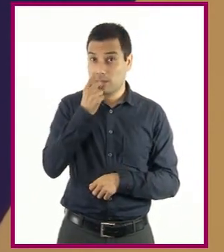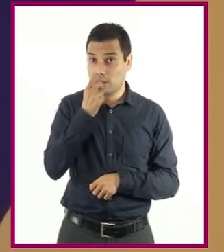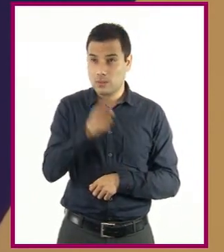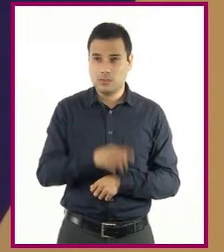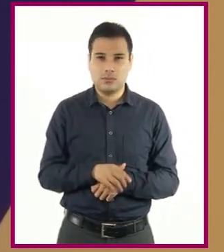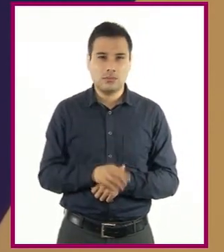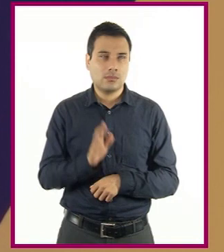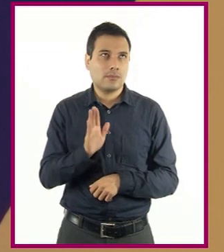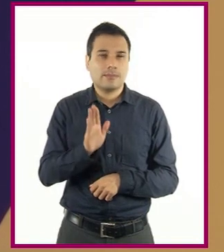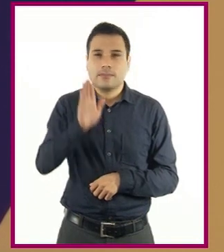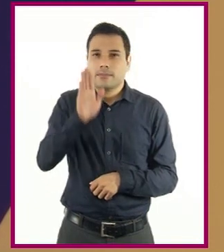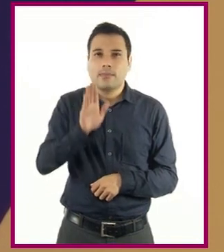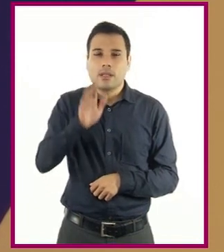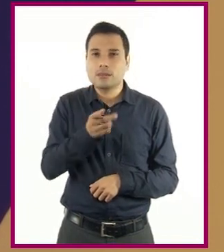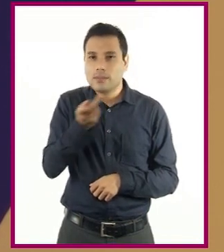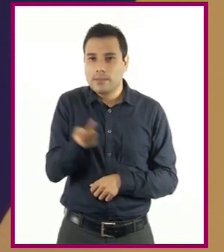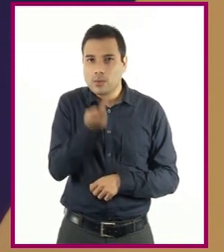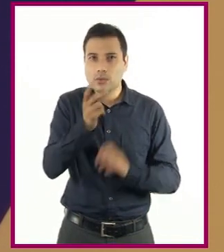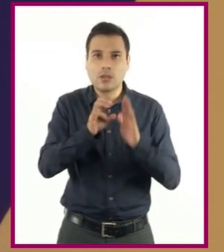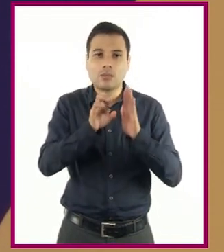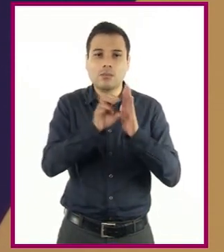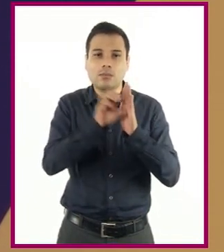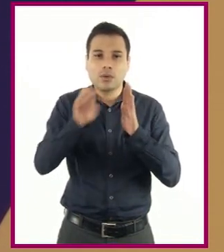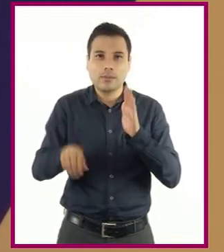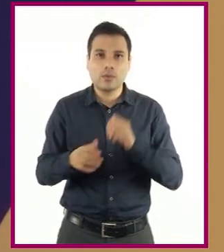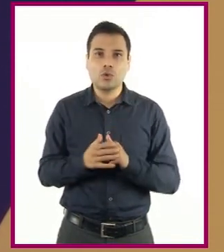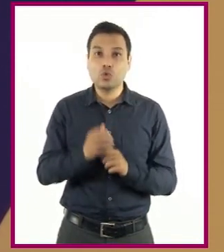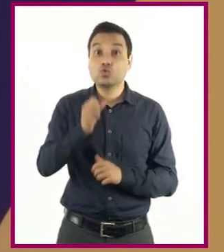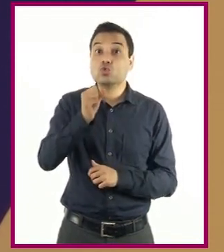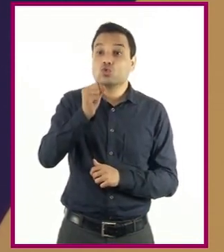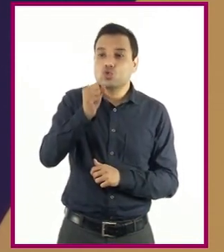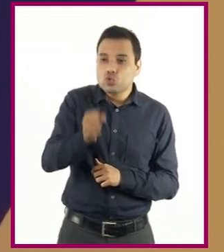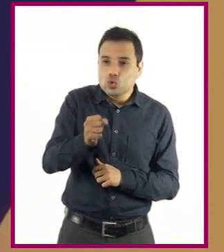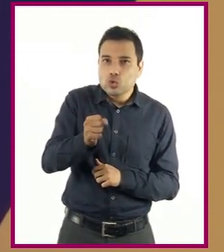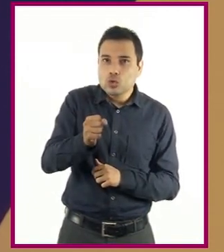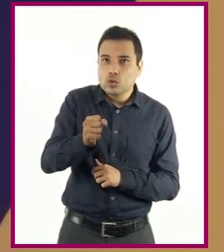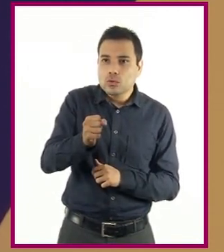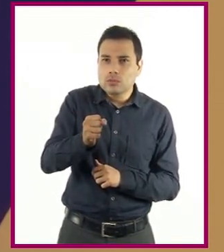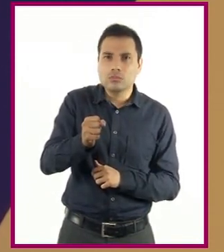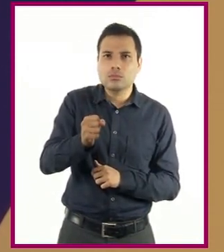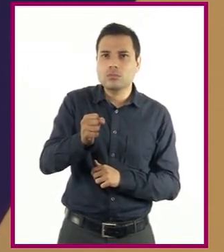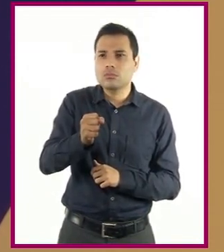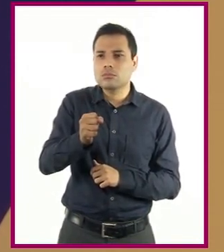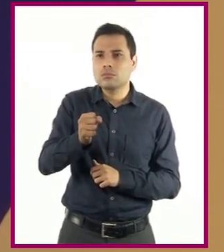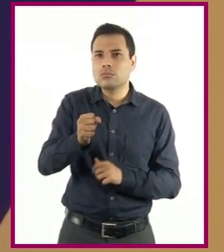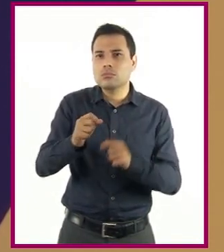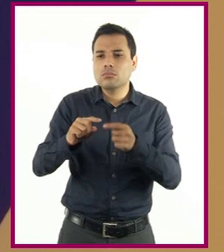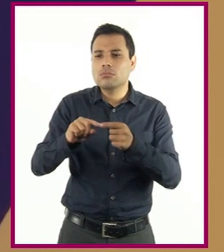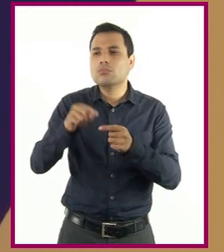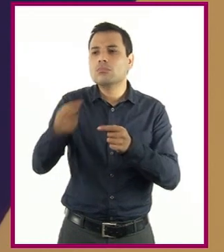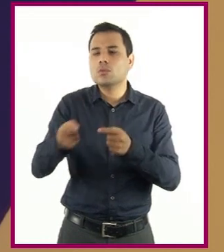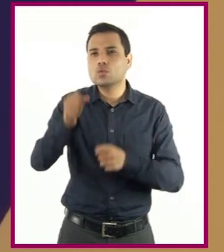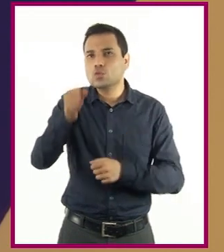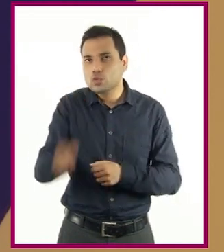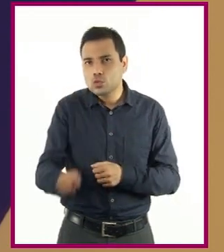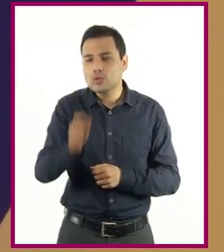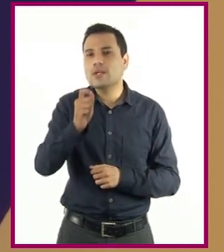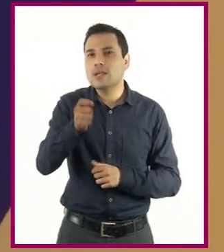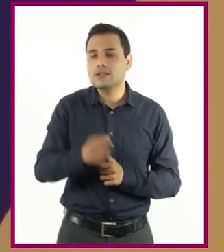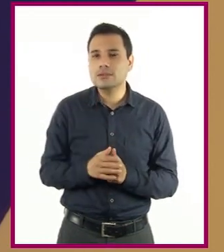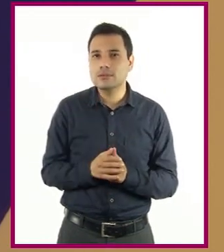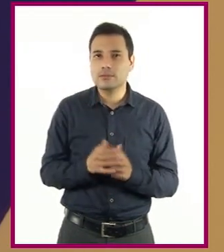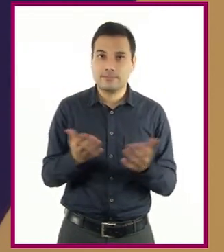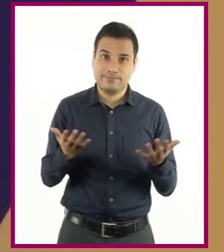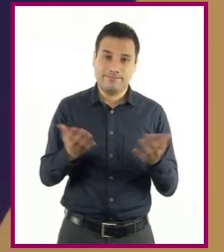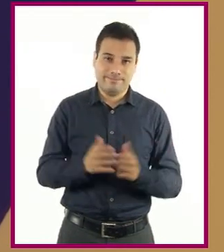como preguntarse qué hay más al sur del Polo Sur. De esta manera, el Big Bang dejó de ser una hipótesis, pues